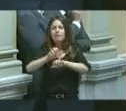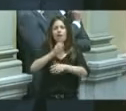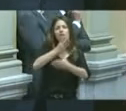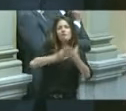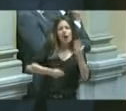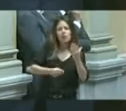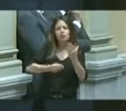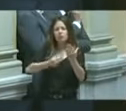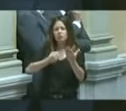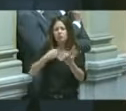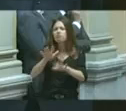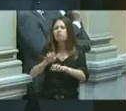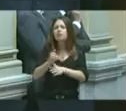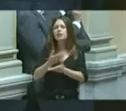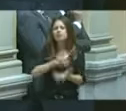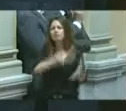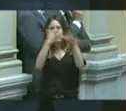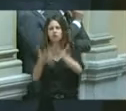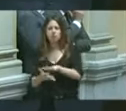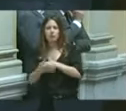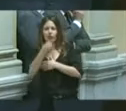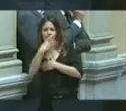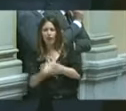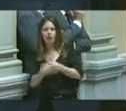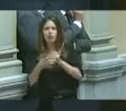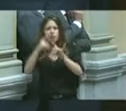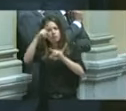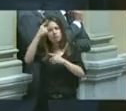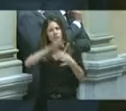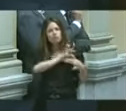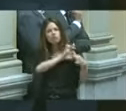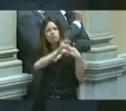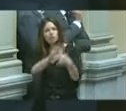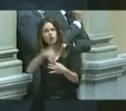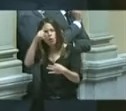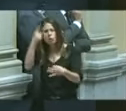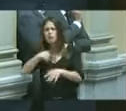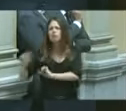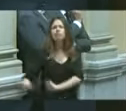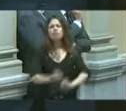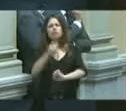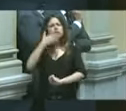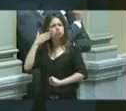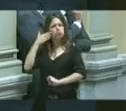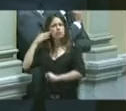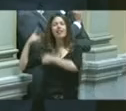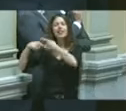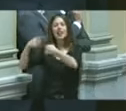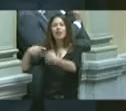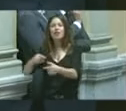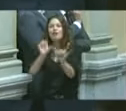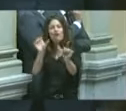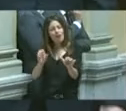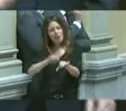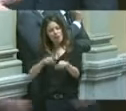errores. Una historia que está indisolublemente unida a nuestra cultura, cultura que yo defiendo con orgullo. Nuestras tradiciones, nuestra forma de